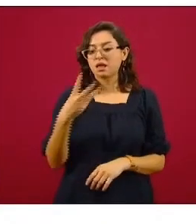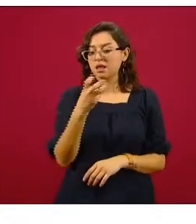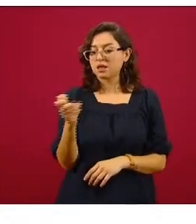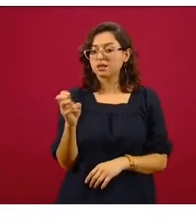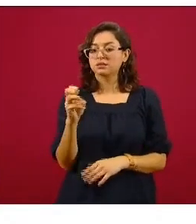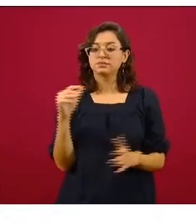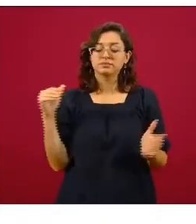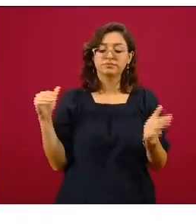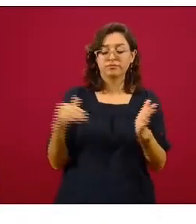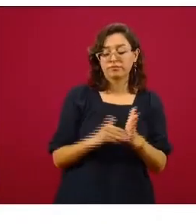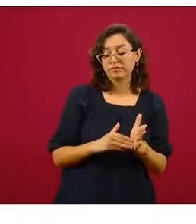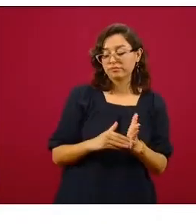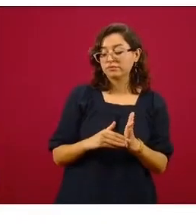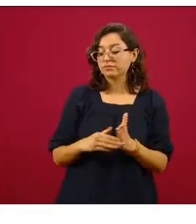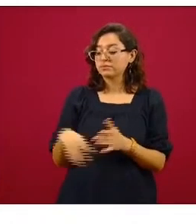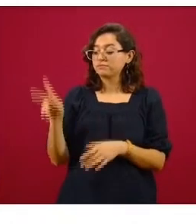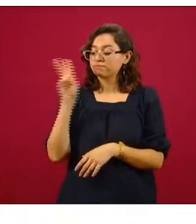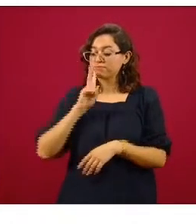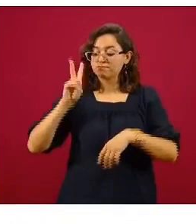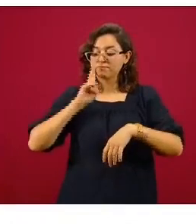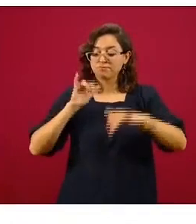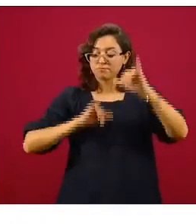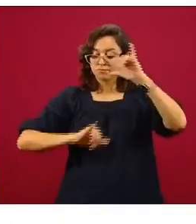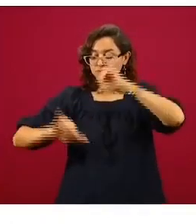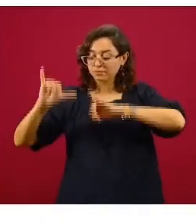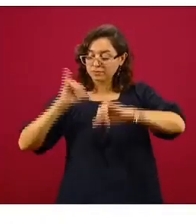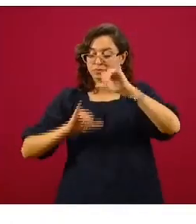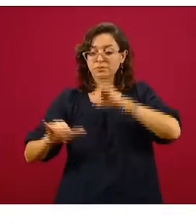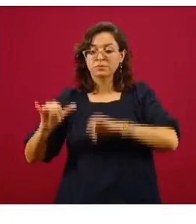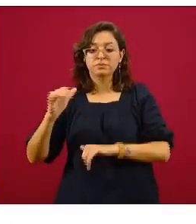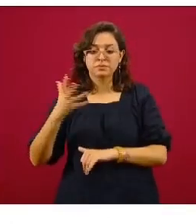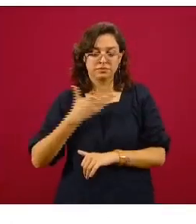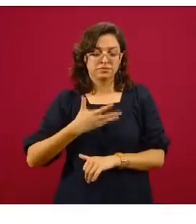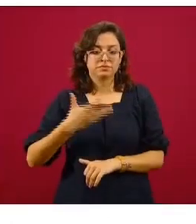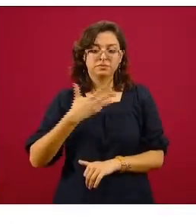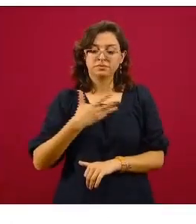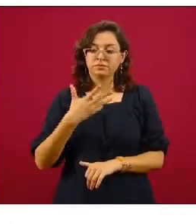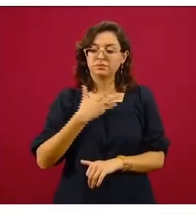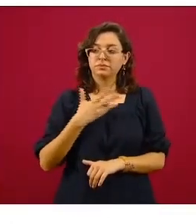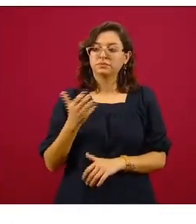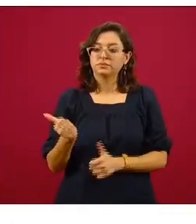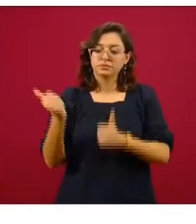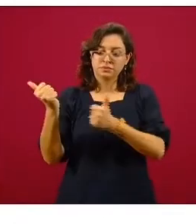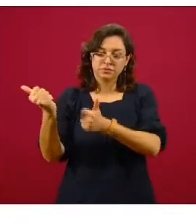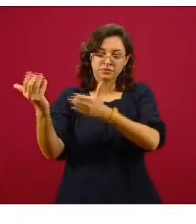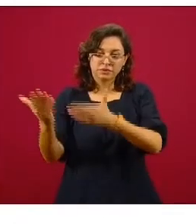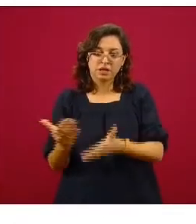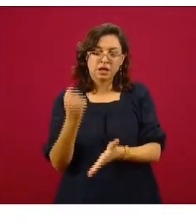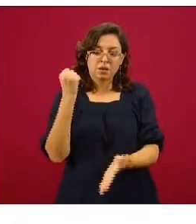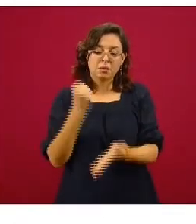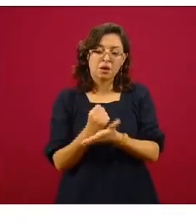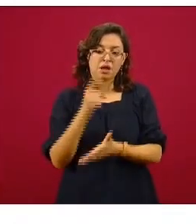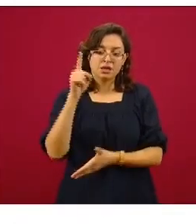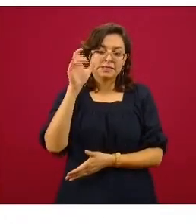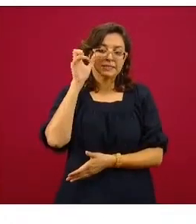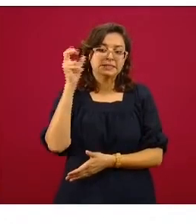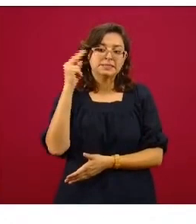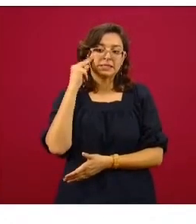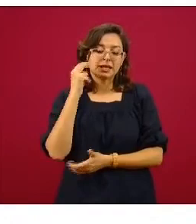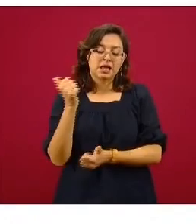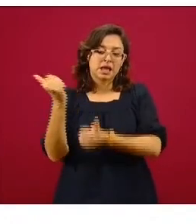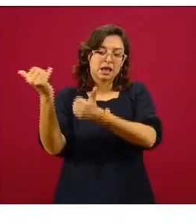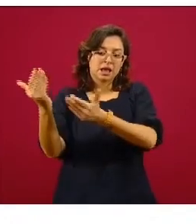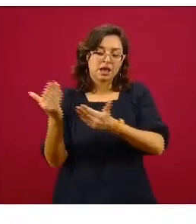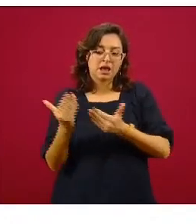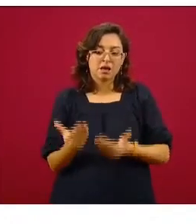300,000 pruebas que en su momento dimos a conocer, fueron esas pruebas nuevas que llegaron de esta marca procedentes de China a través